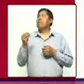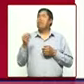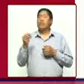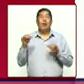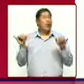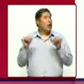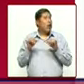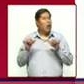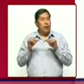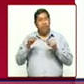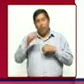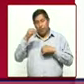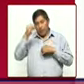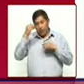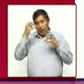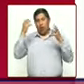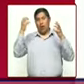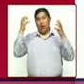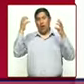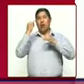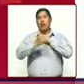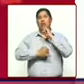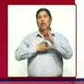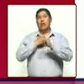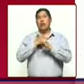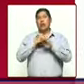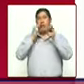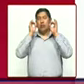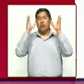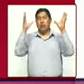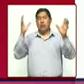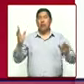esperar también las repercusiones a nivel internacional.